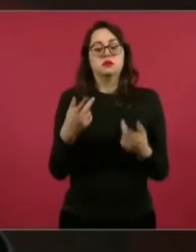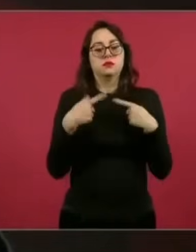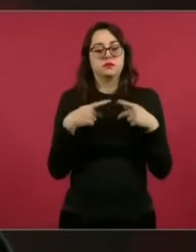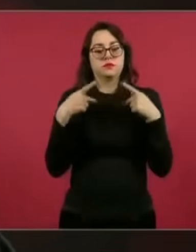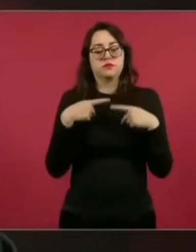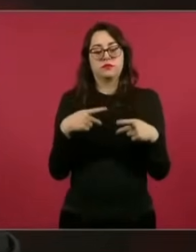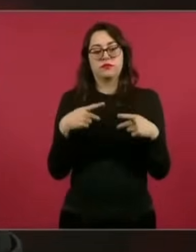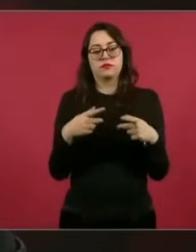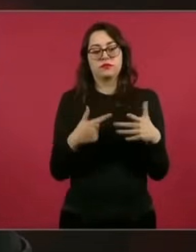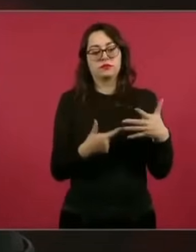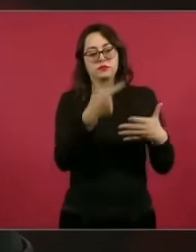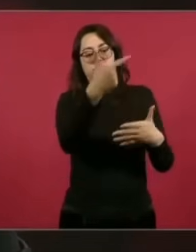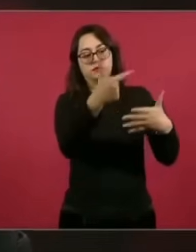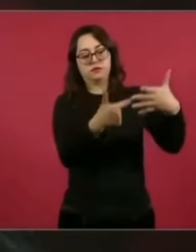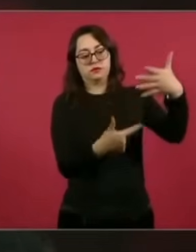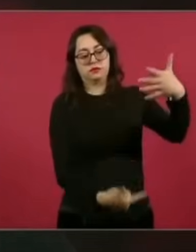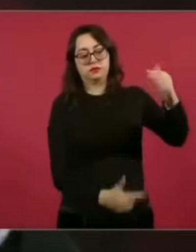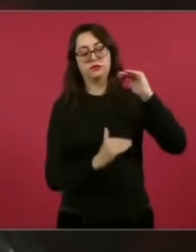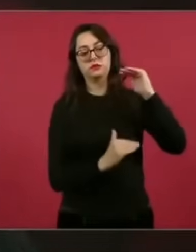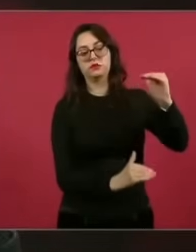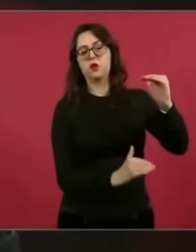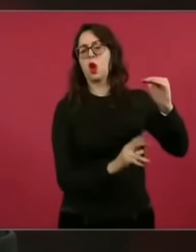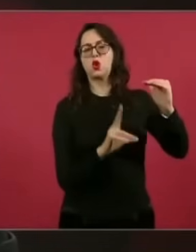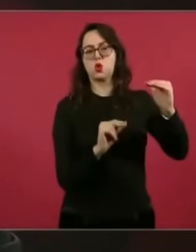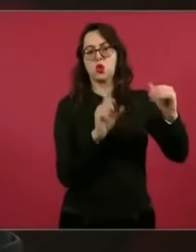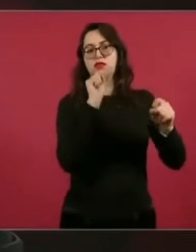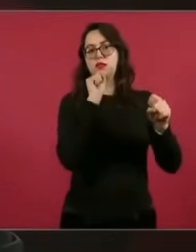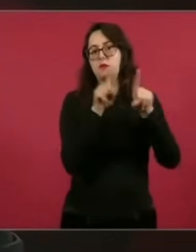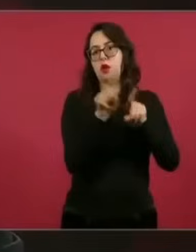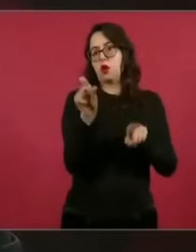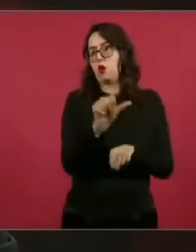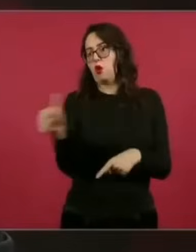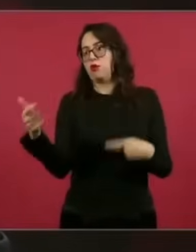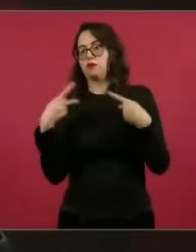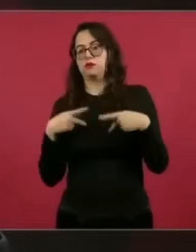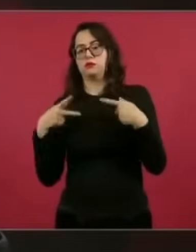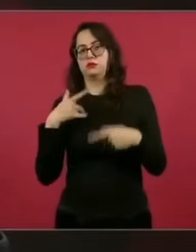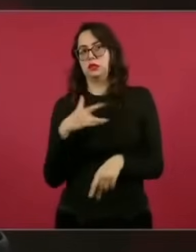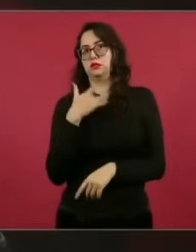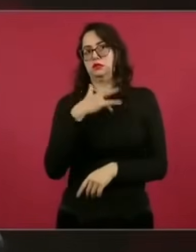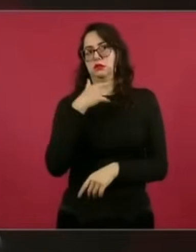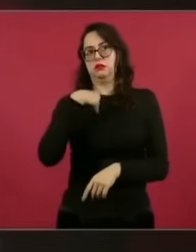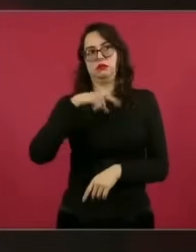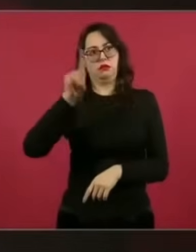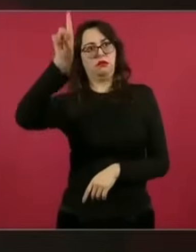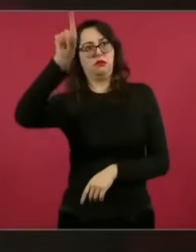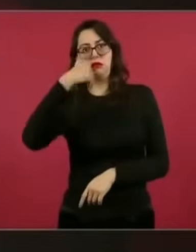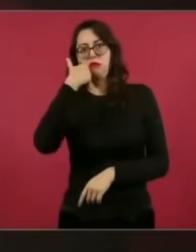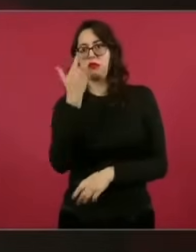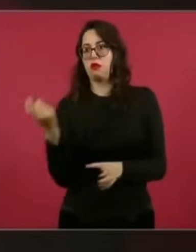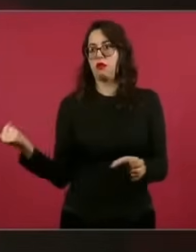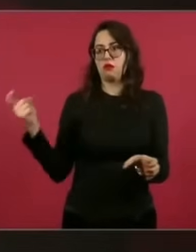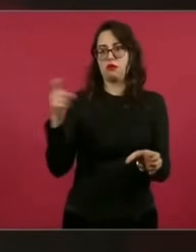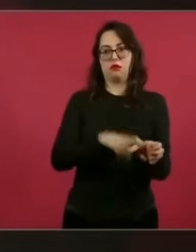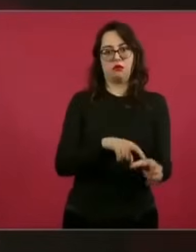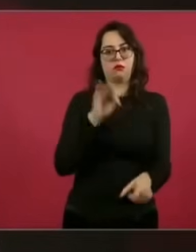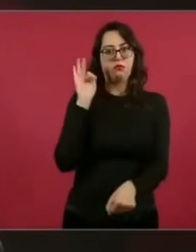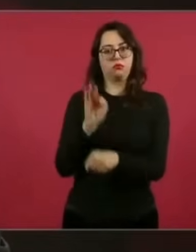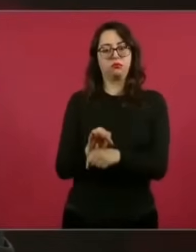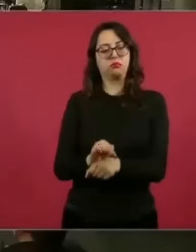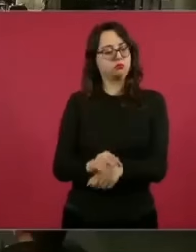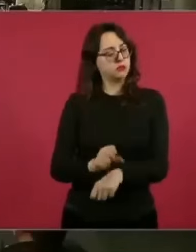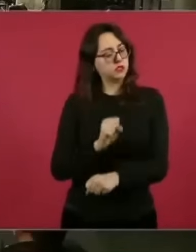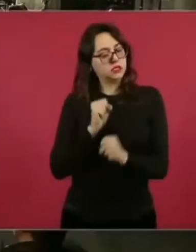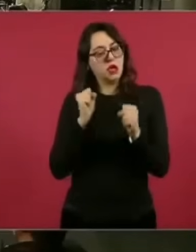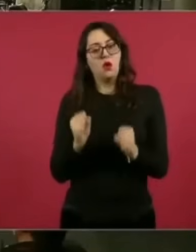al número de personas periodistas que se mencionó, sino también en cualquier otro caso. Para nosotros es fundamental que sigan ejerciendo su derecho a